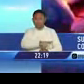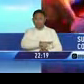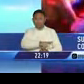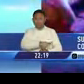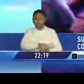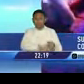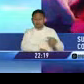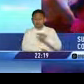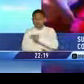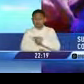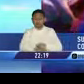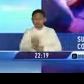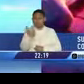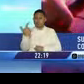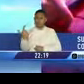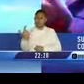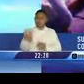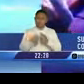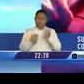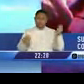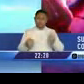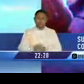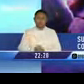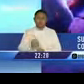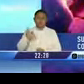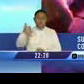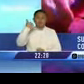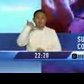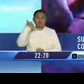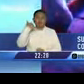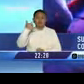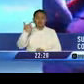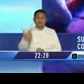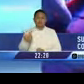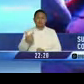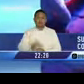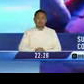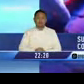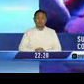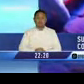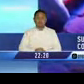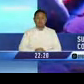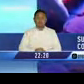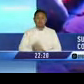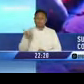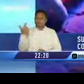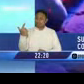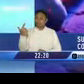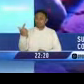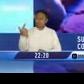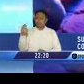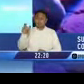costado de él se visualiza un arma blanca, celulares y una pistola. Sí, una pistola